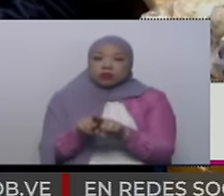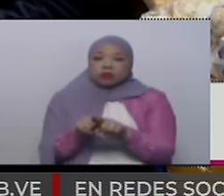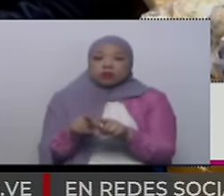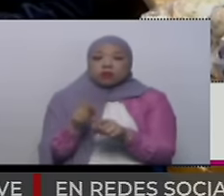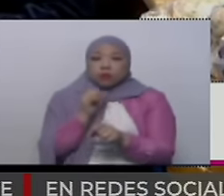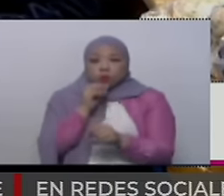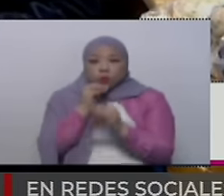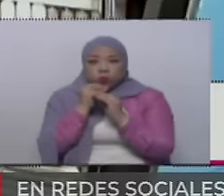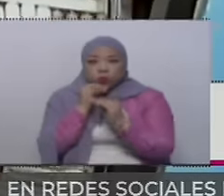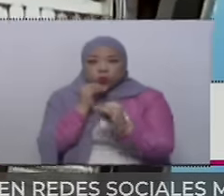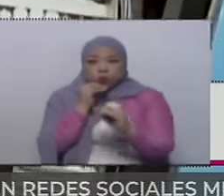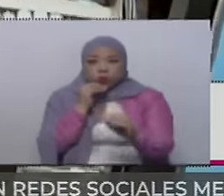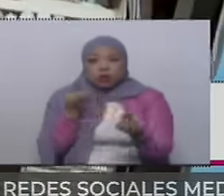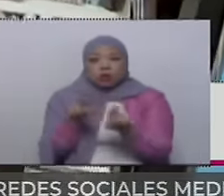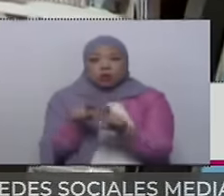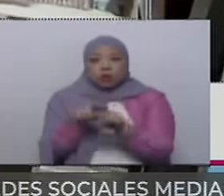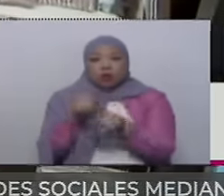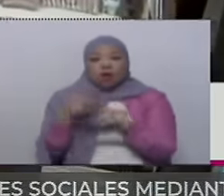silenciosamente